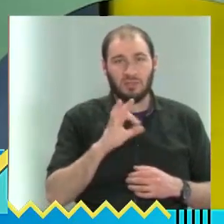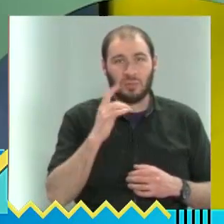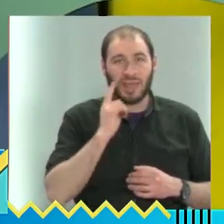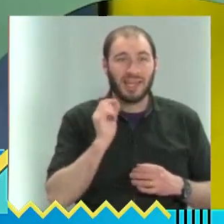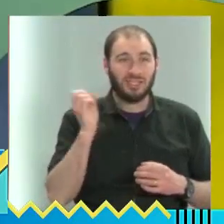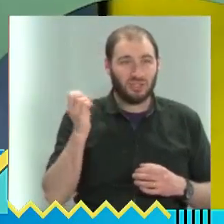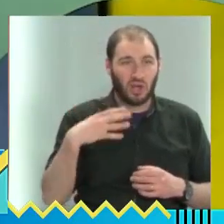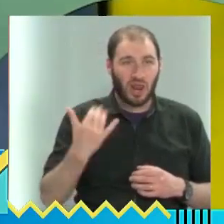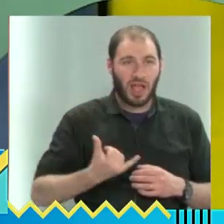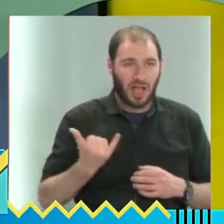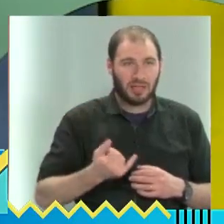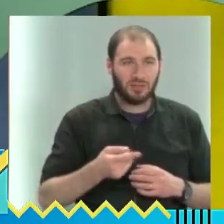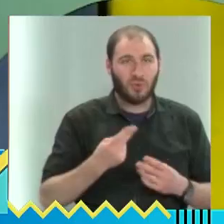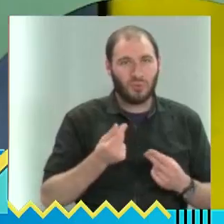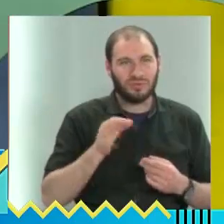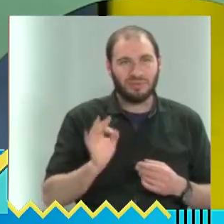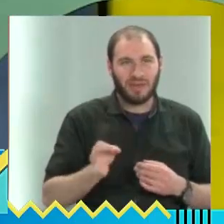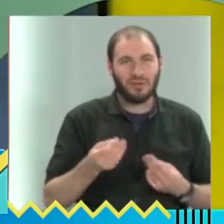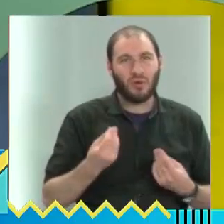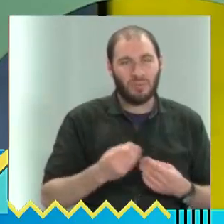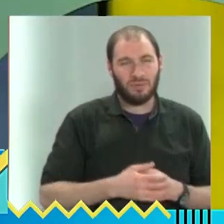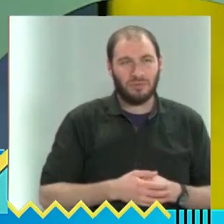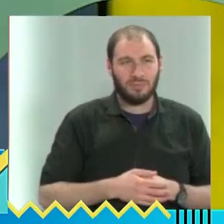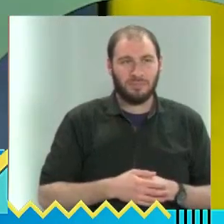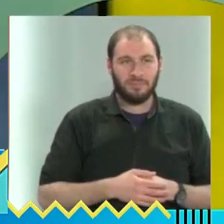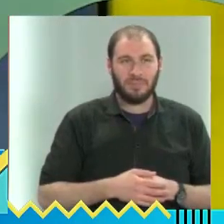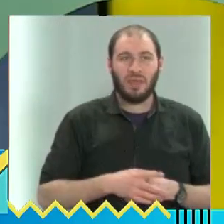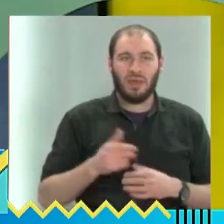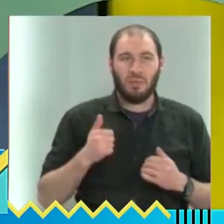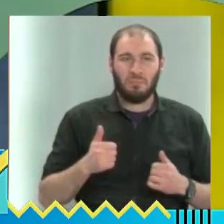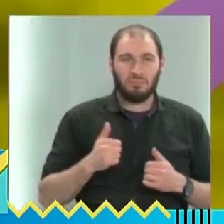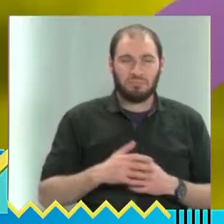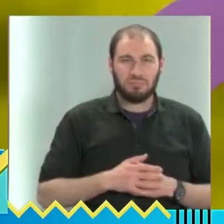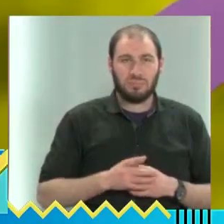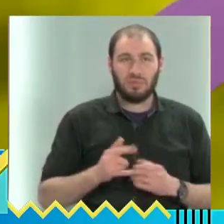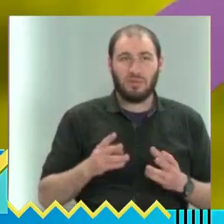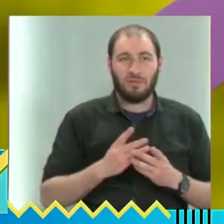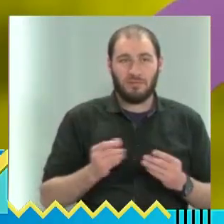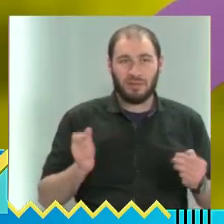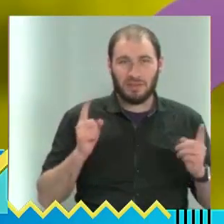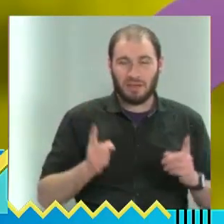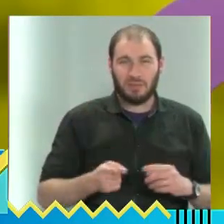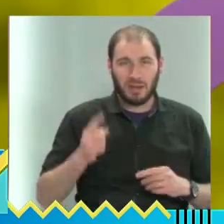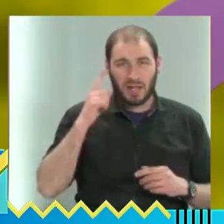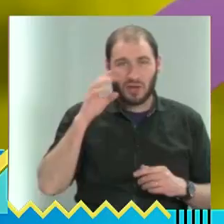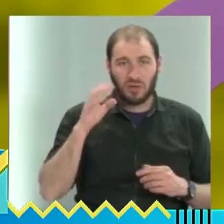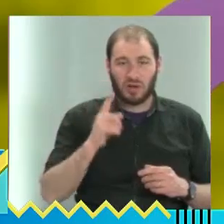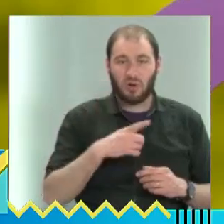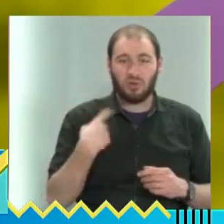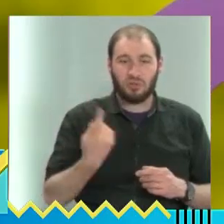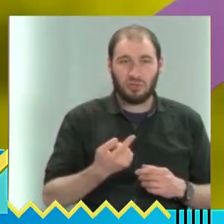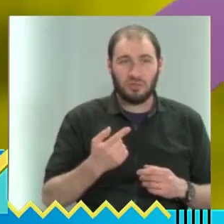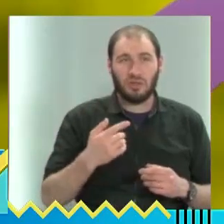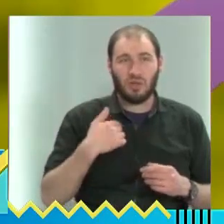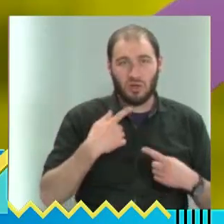sol. Lo tenemos que saber usar, ¿entendés? Bien. Está buenísimo que cerremos también con esto, ¿no? De tener en cuenta que nosotros desde nuestras